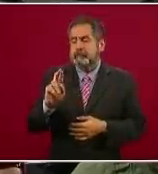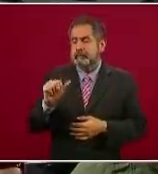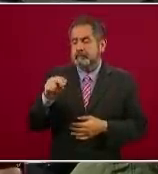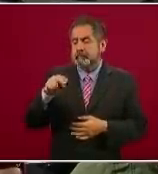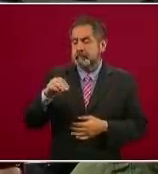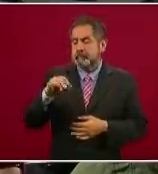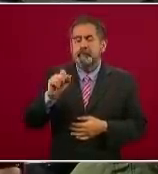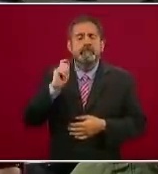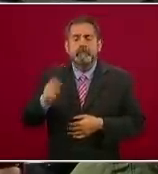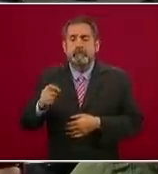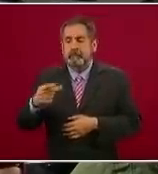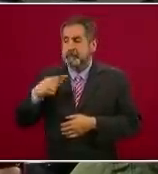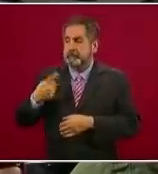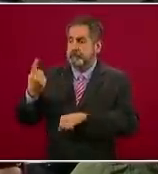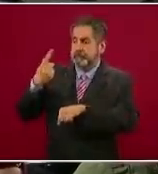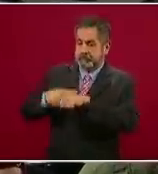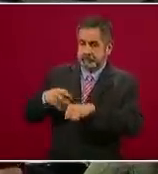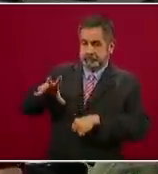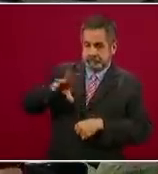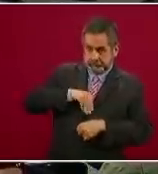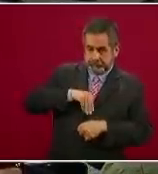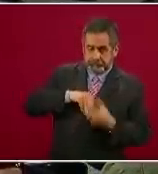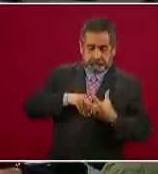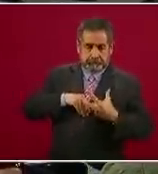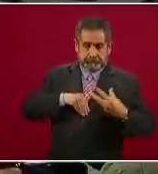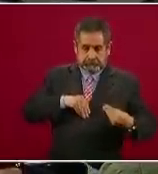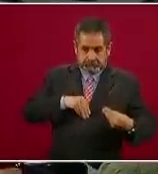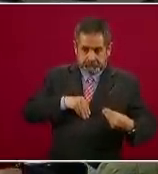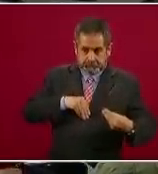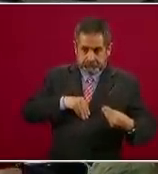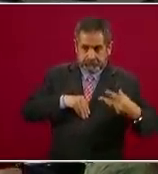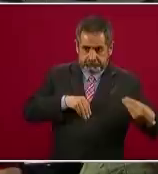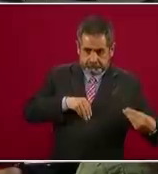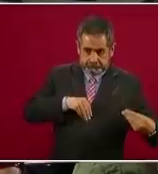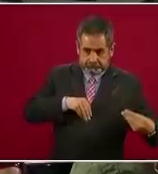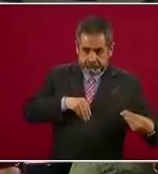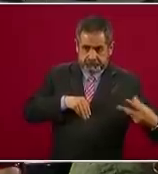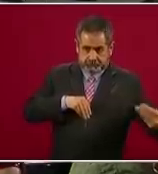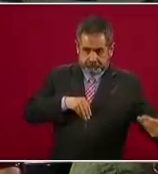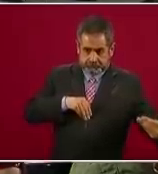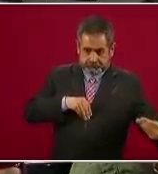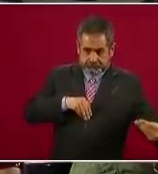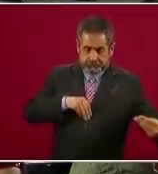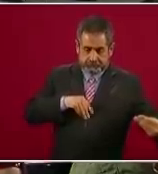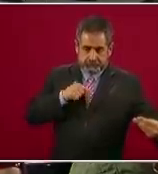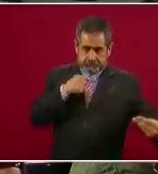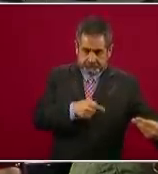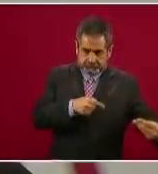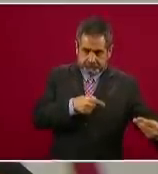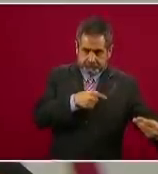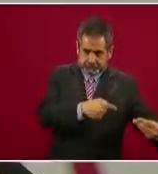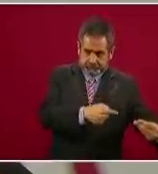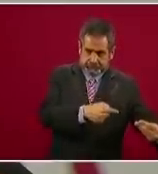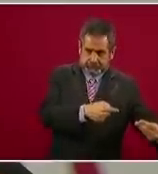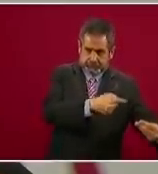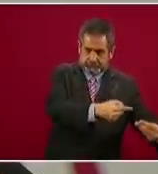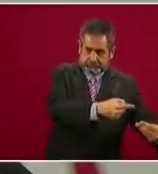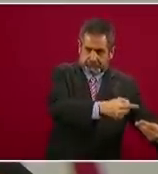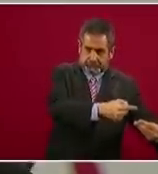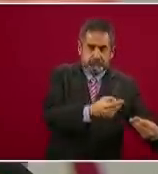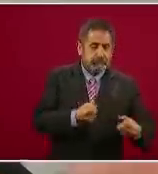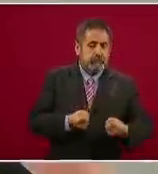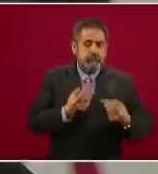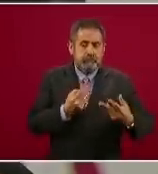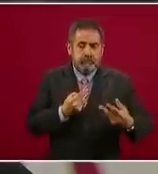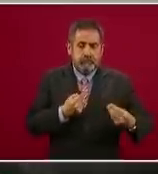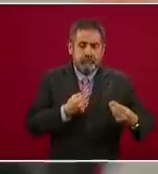una persona contagia a la siguiente, esa contagia a la siguiente y así sucesivamente. Y se van numerando las generaciones de acuerdo al